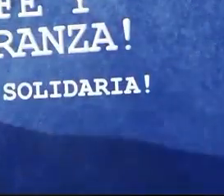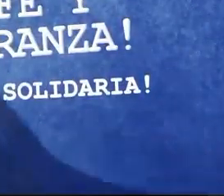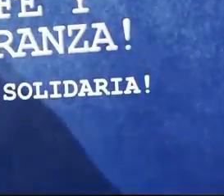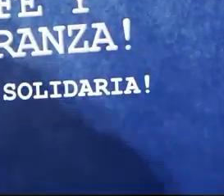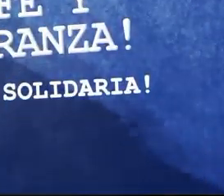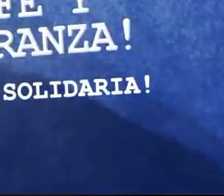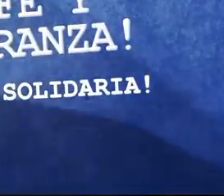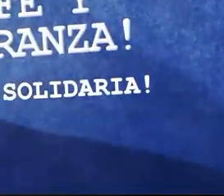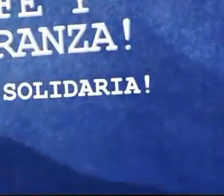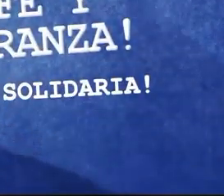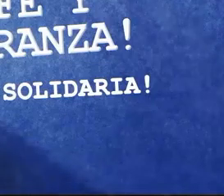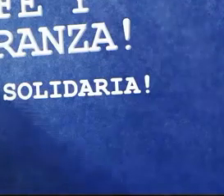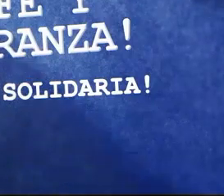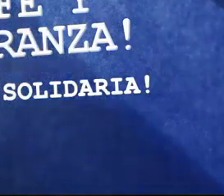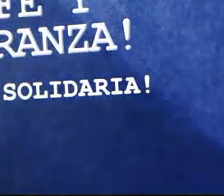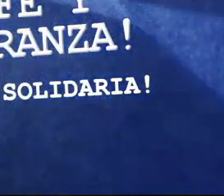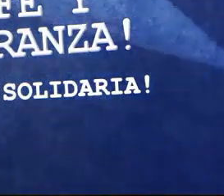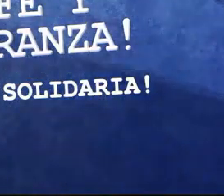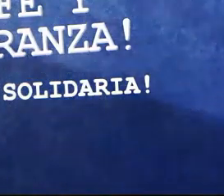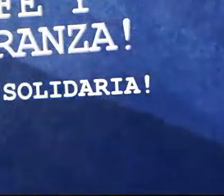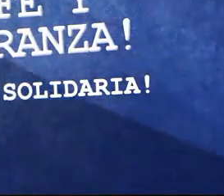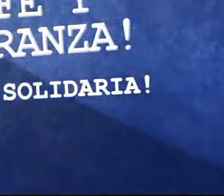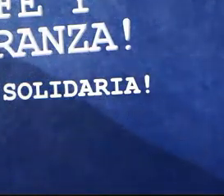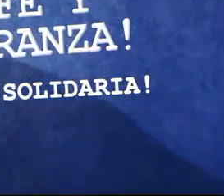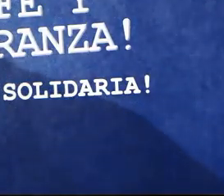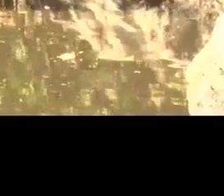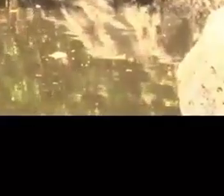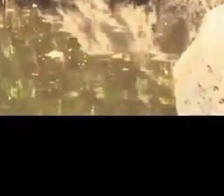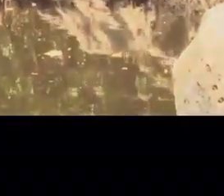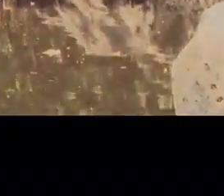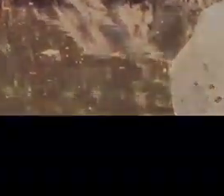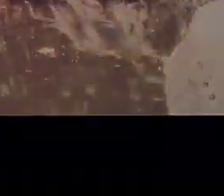2019, para nuevas victorias.